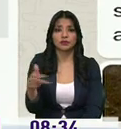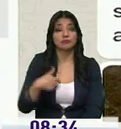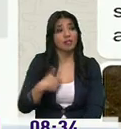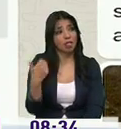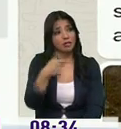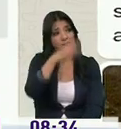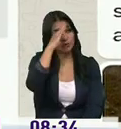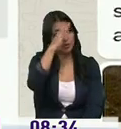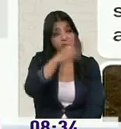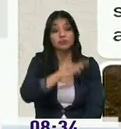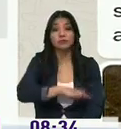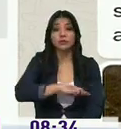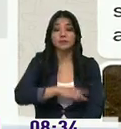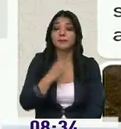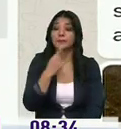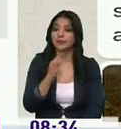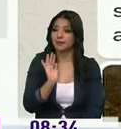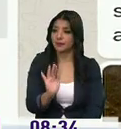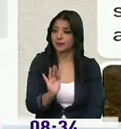Metropolitano.